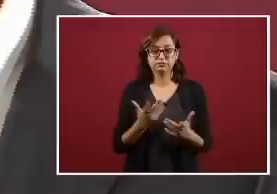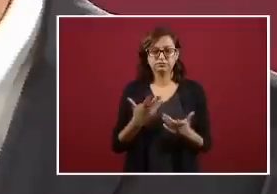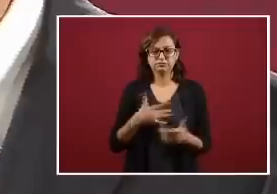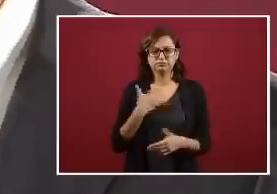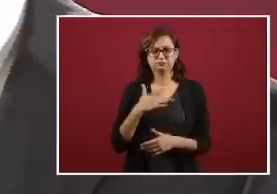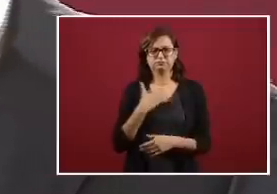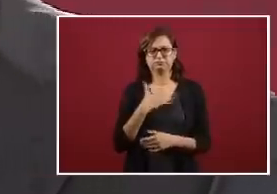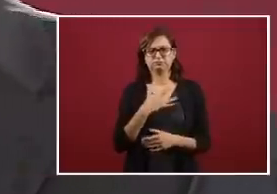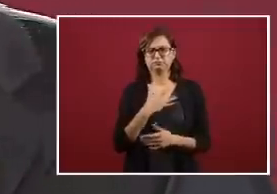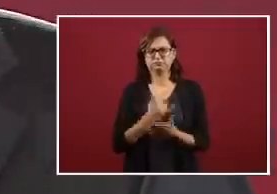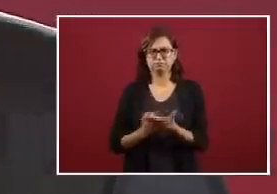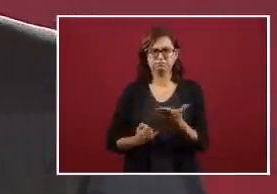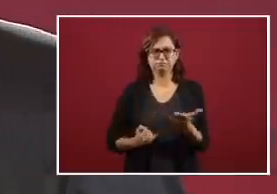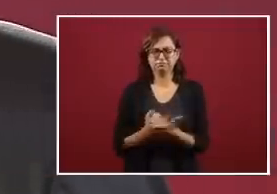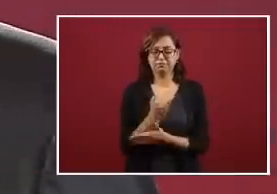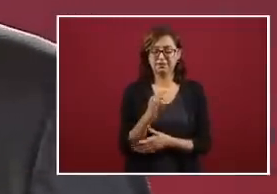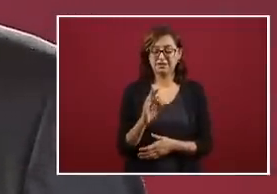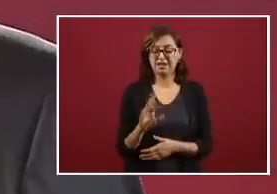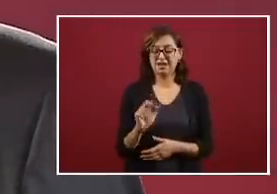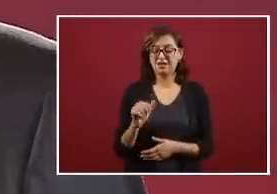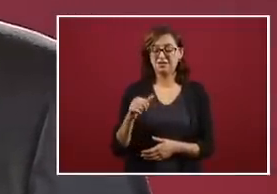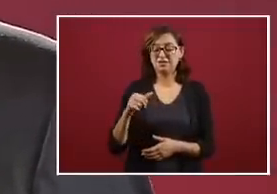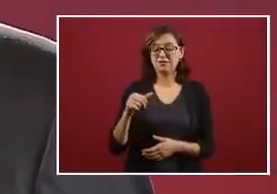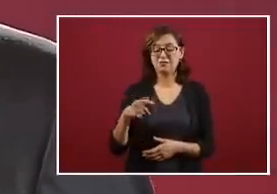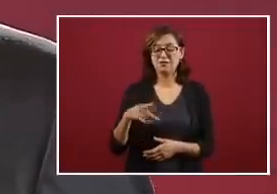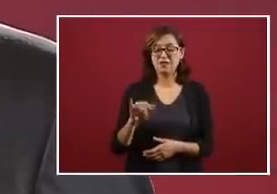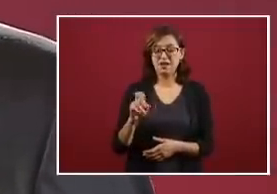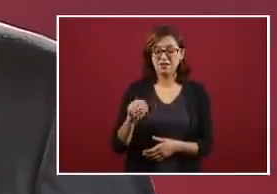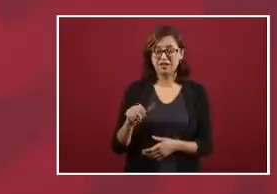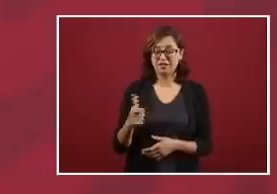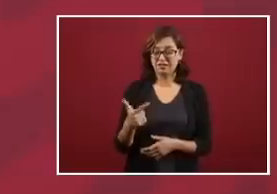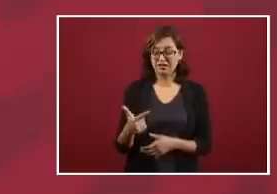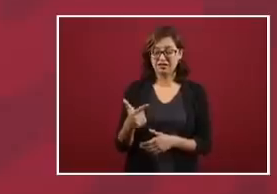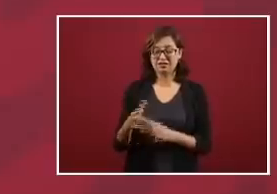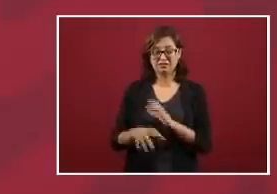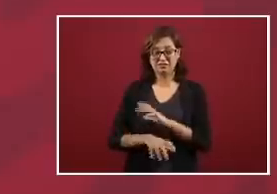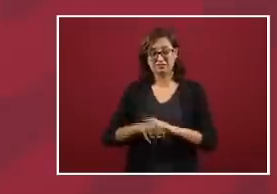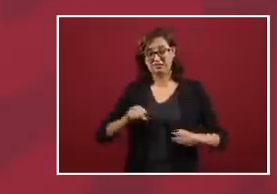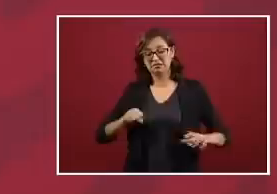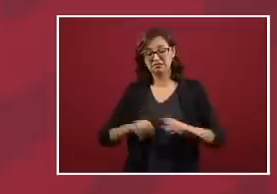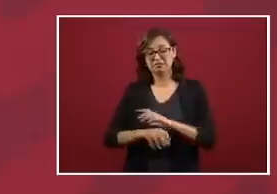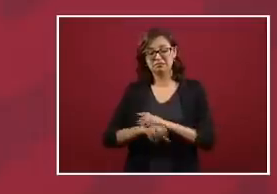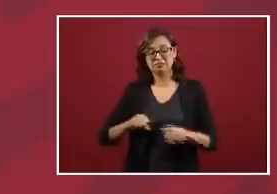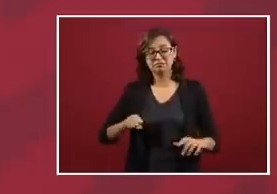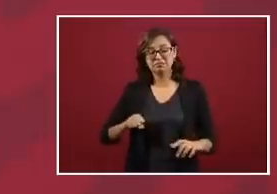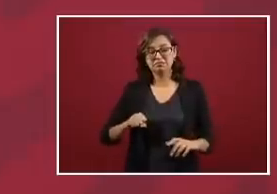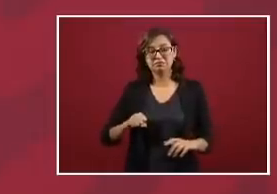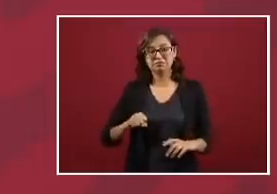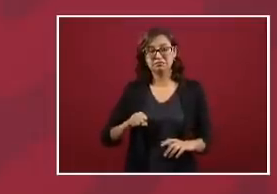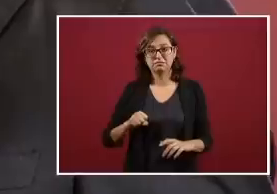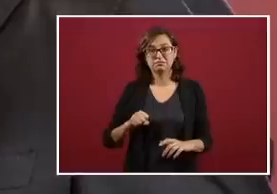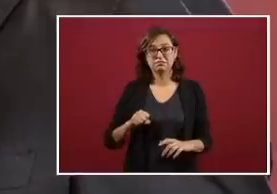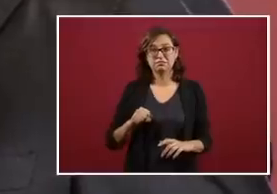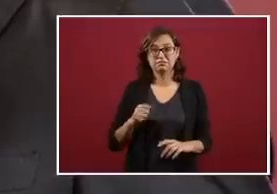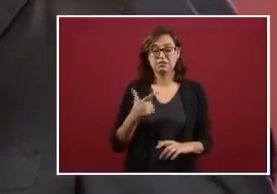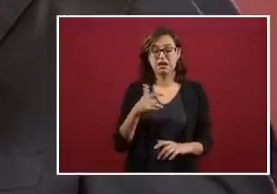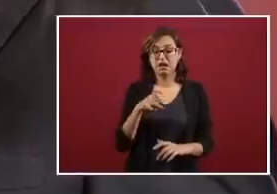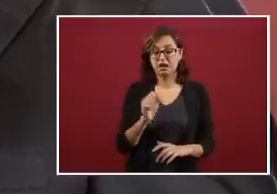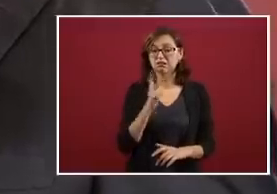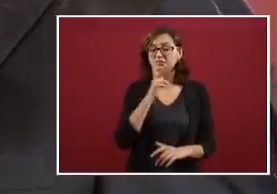recurrir al fracking para la extracción de